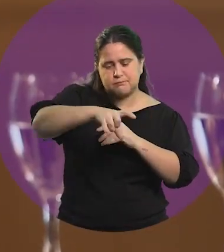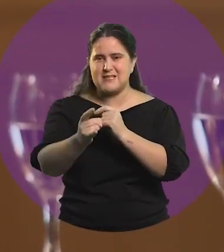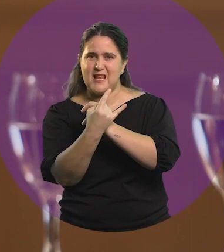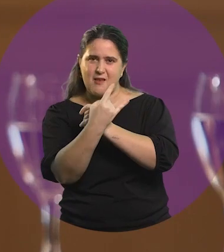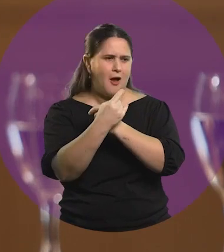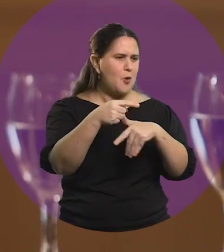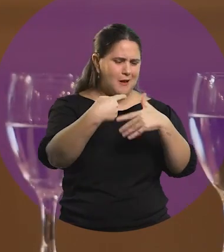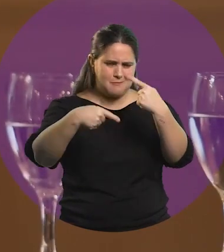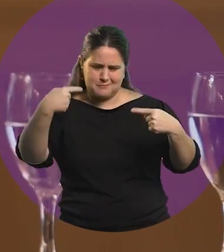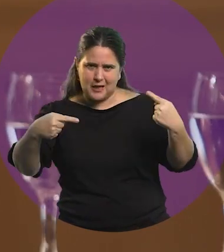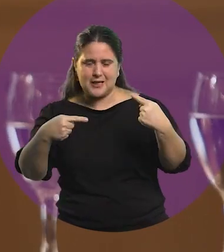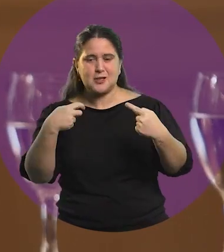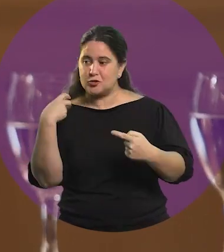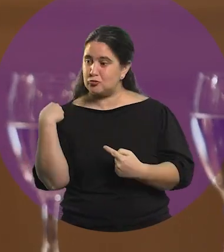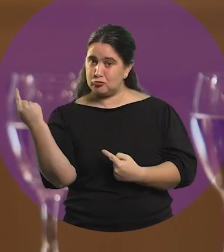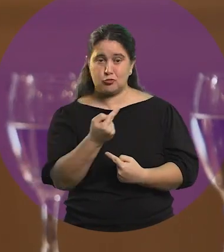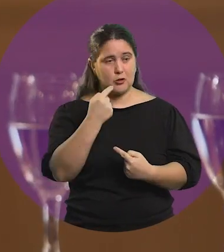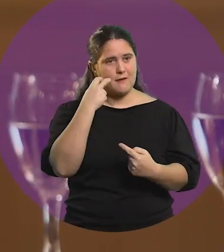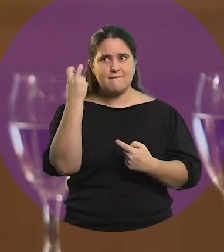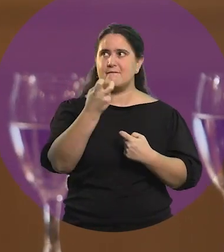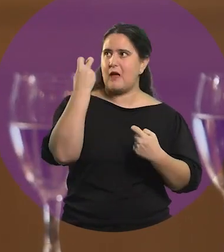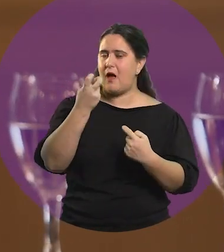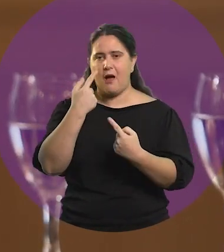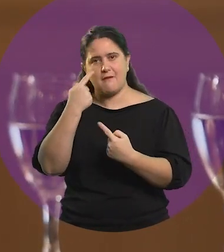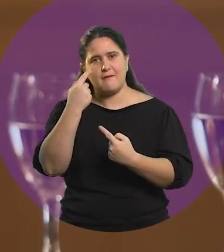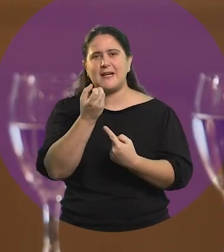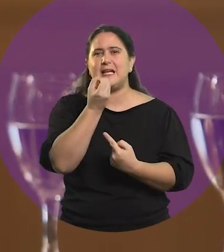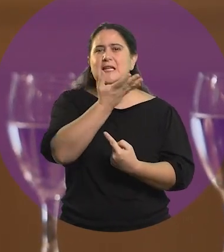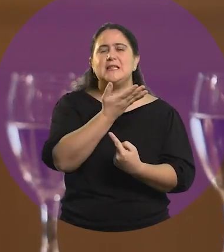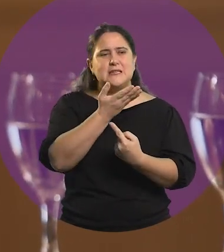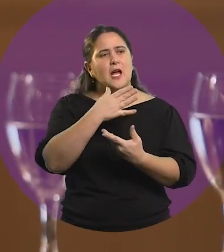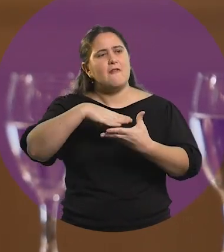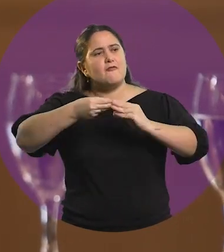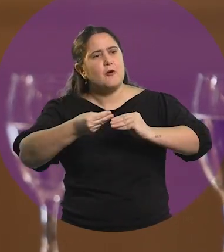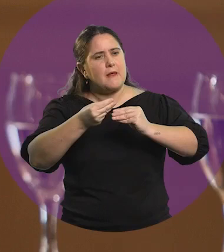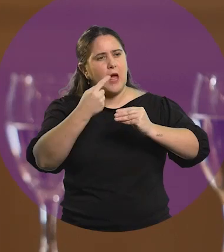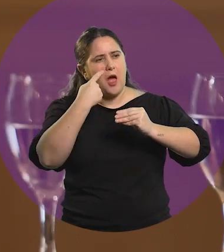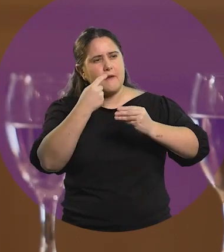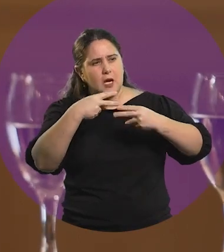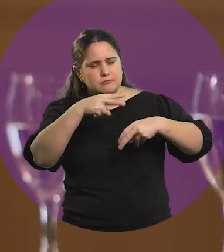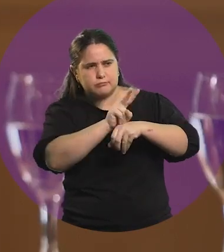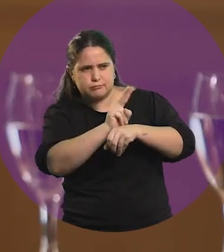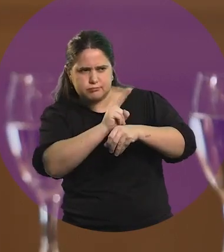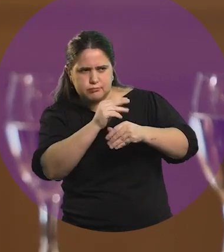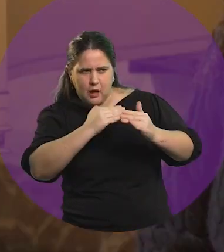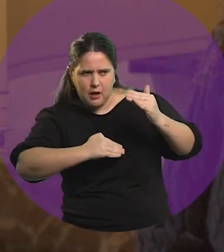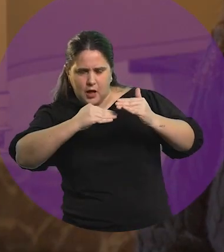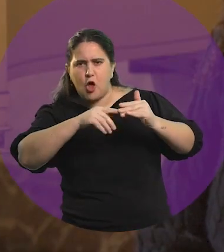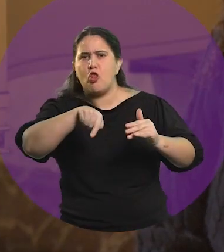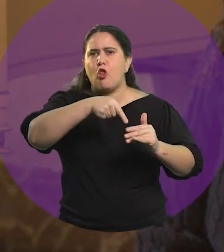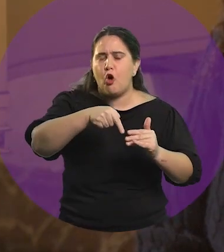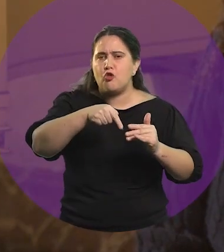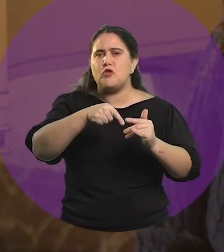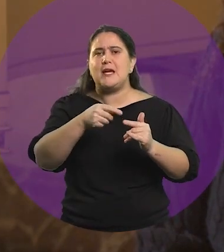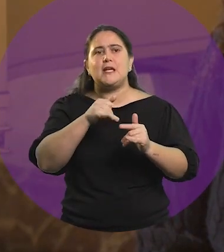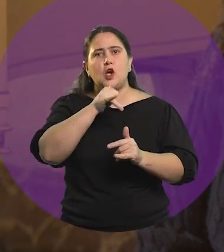de datos, comunicaciones, buscamos la manera de encontrar cuál era la mejor manera de medir estas brechas, dónde